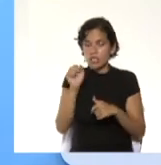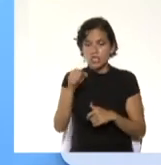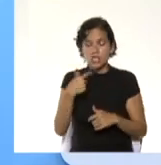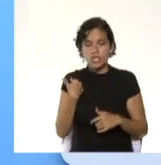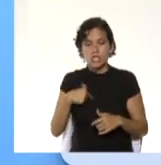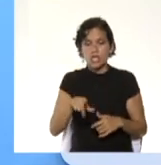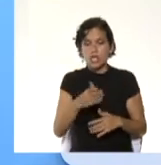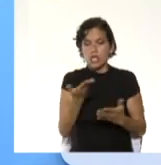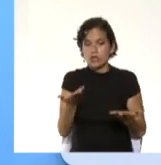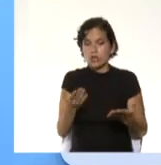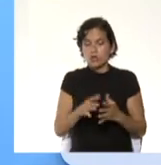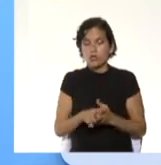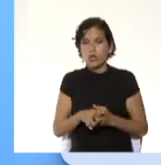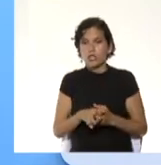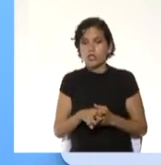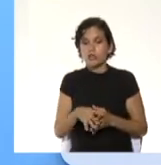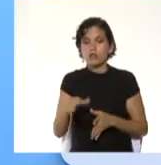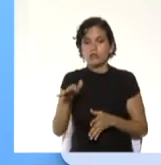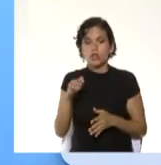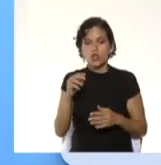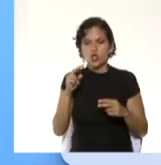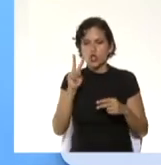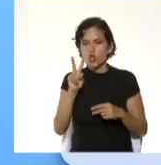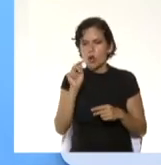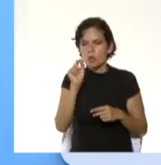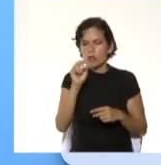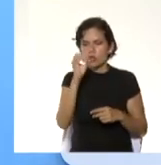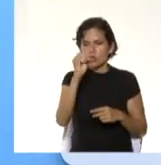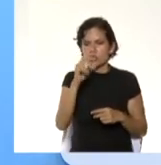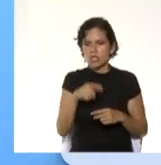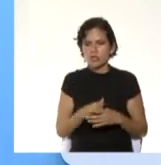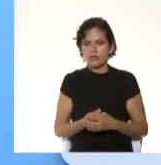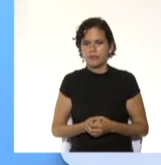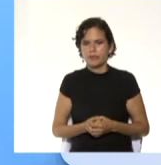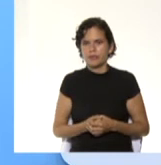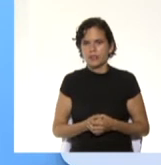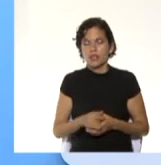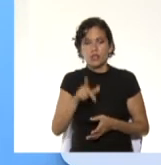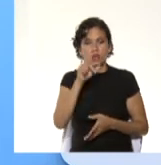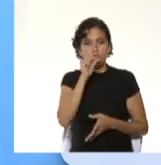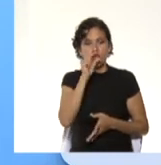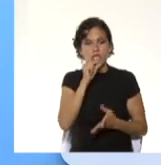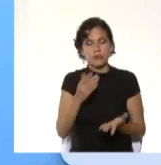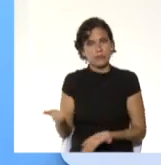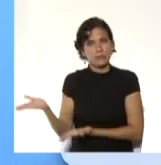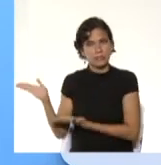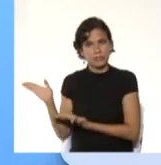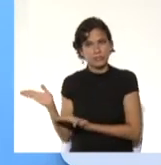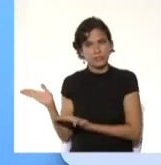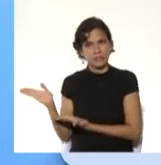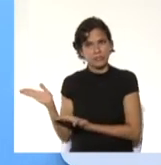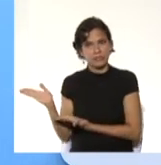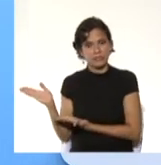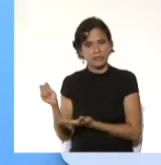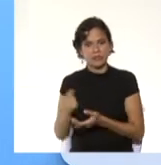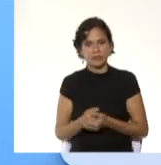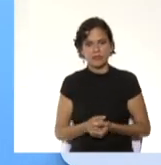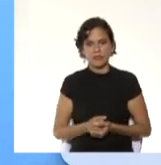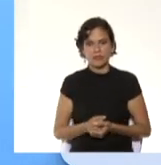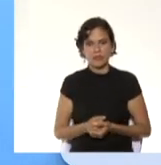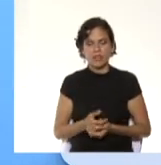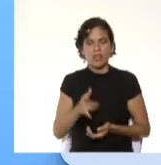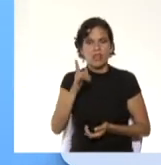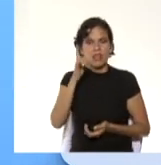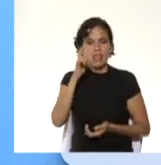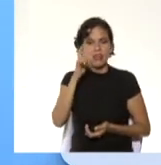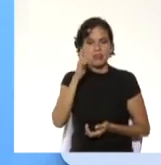su disposición nuestra plataforma 2.0 con tan solo un clic. Por Twitter nos consiguen como Vive TV Oficial 1, en